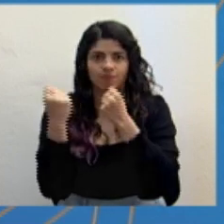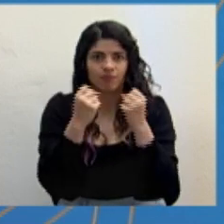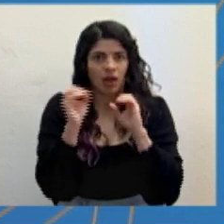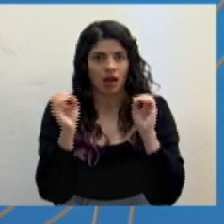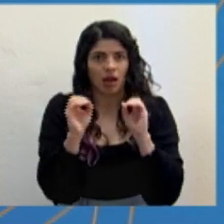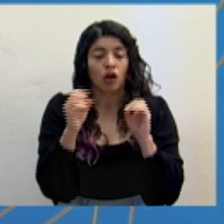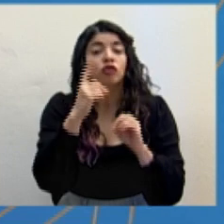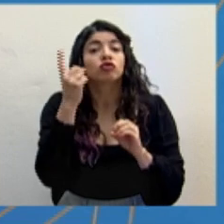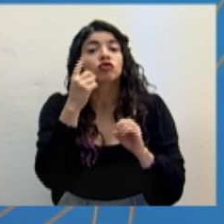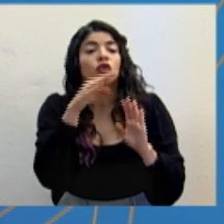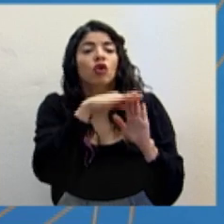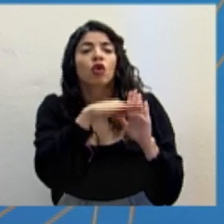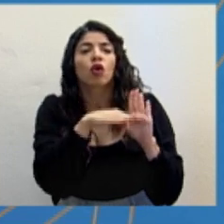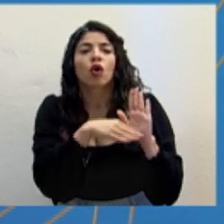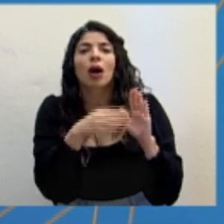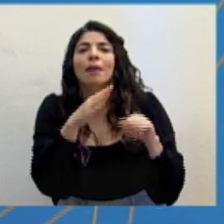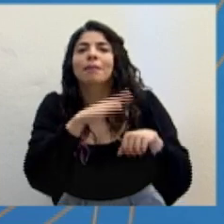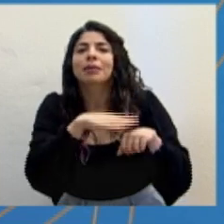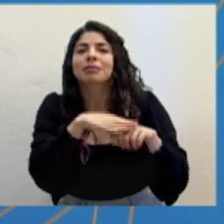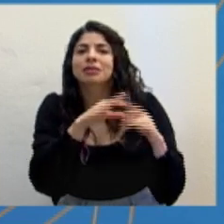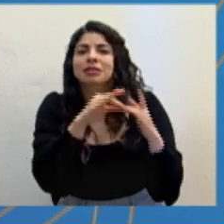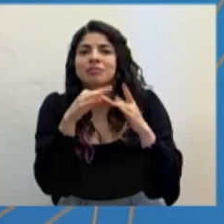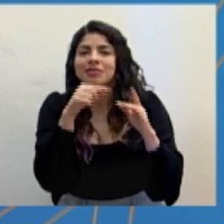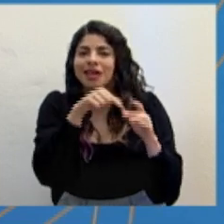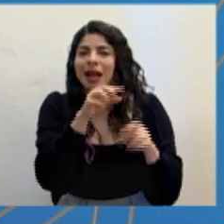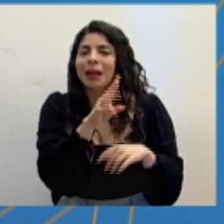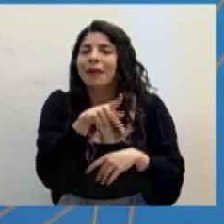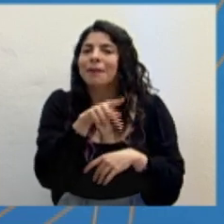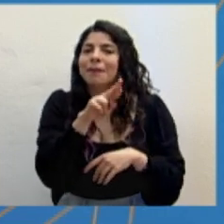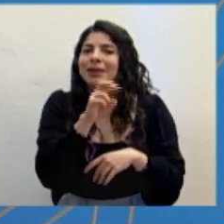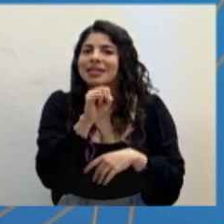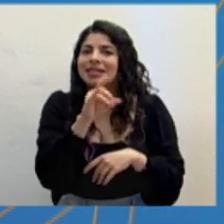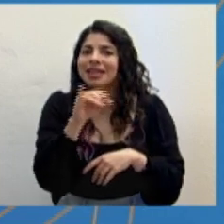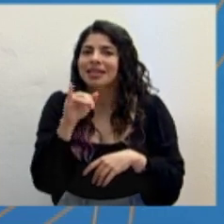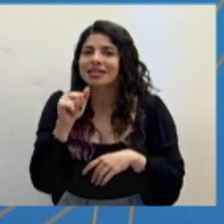están disponibles en el micrositio